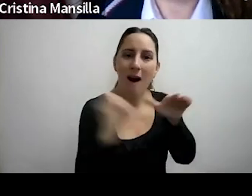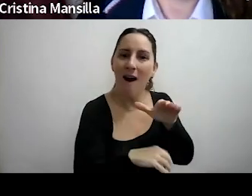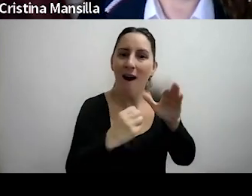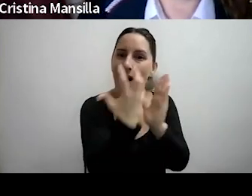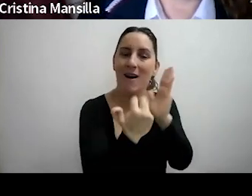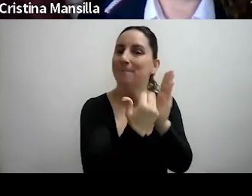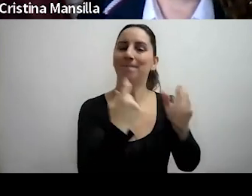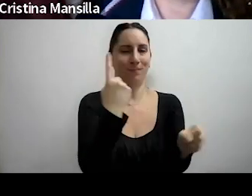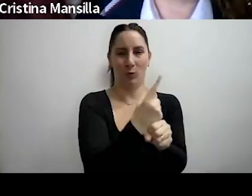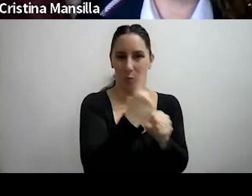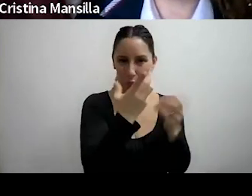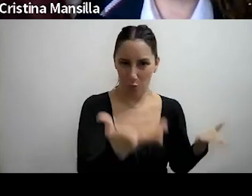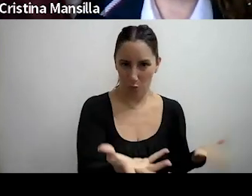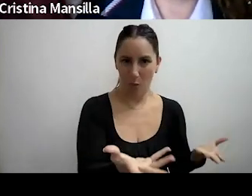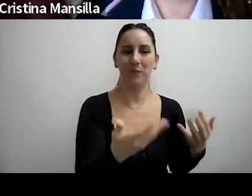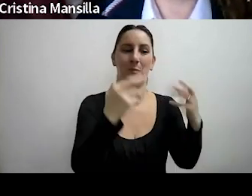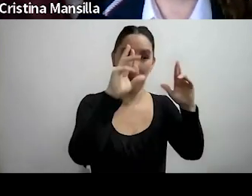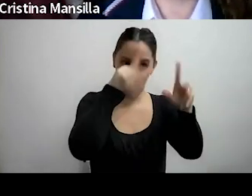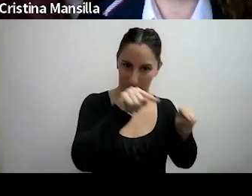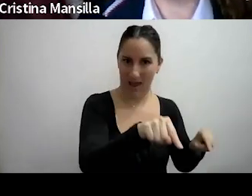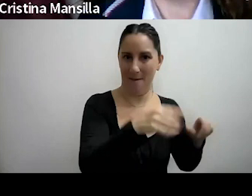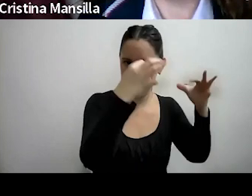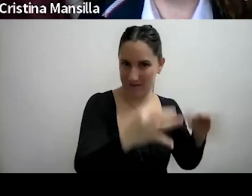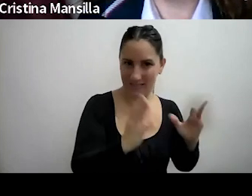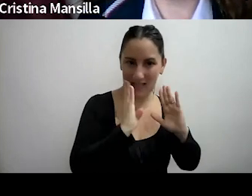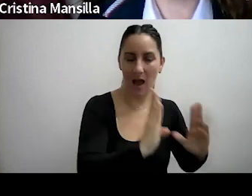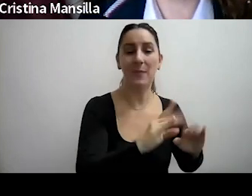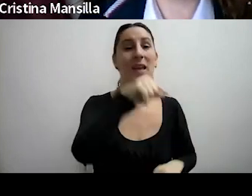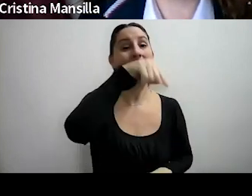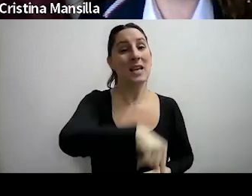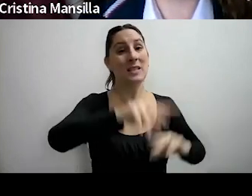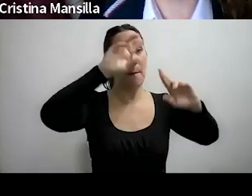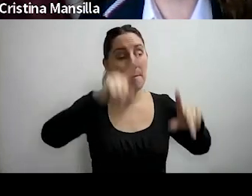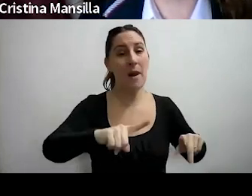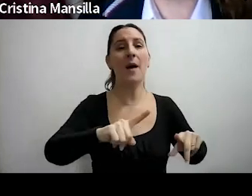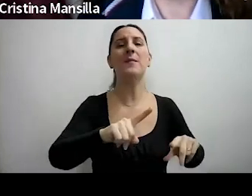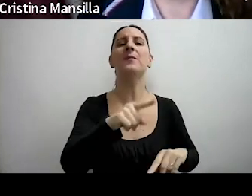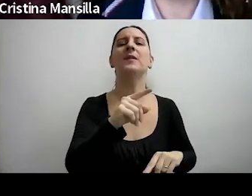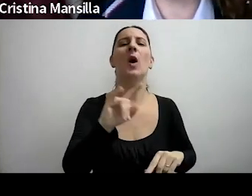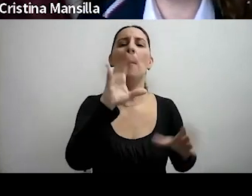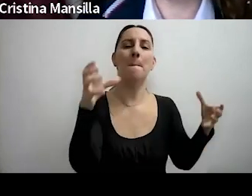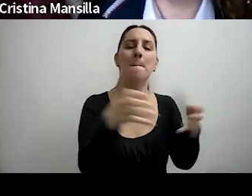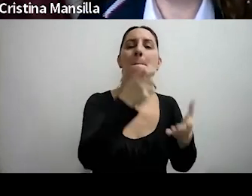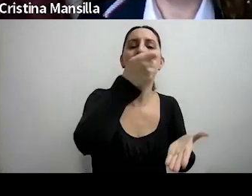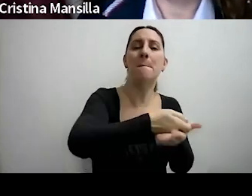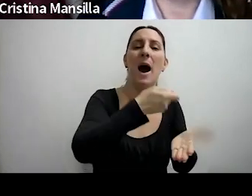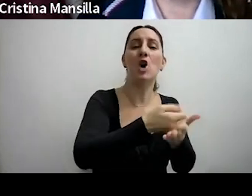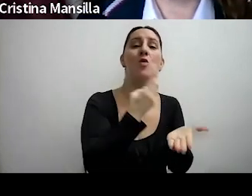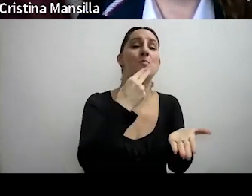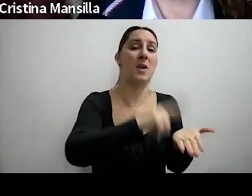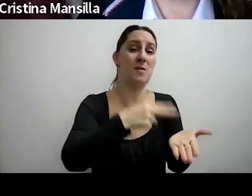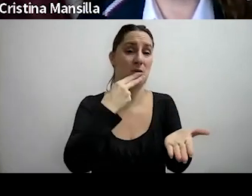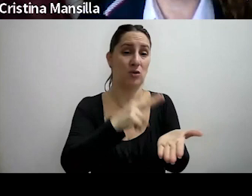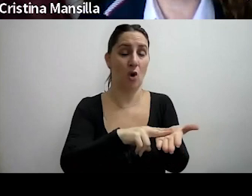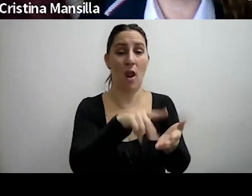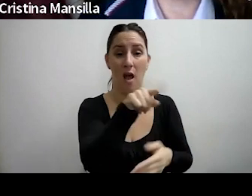incluidos, y en este plan que está conformado por la unidad de pago de deuda previsional, la